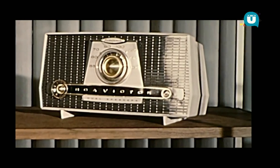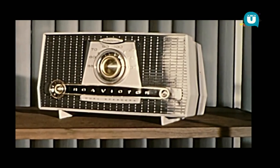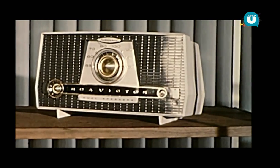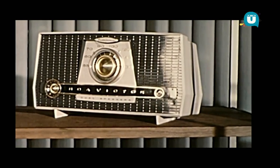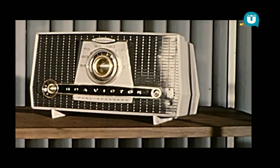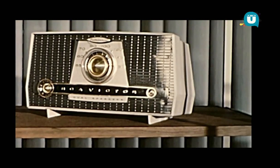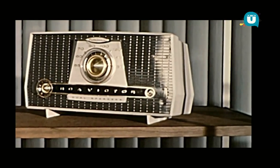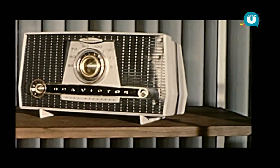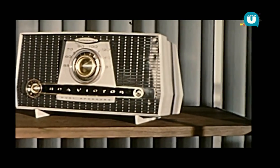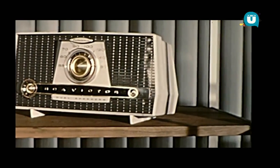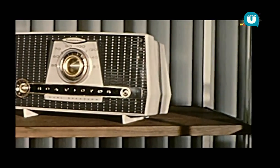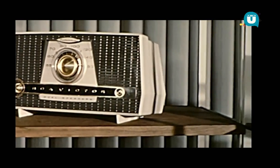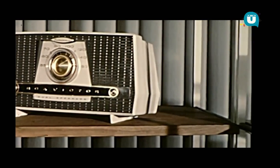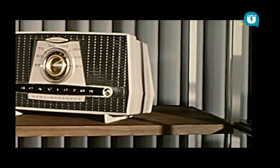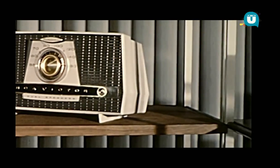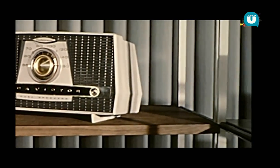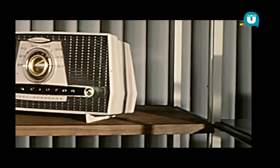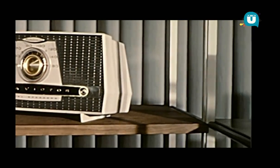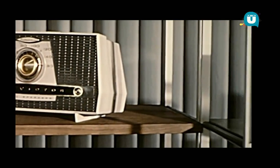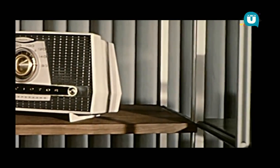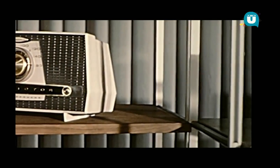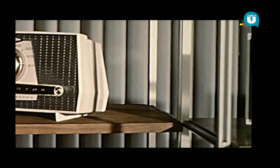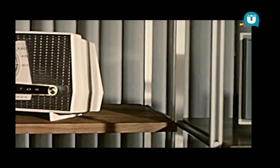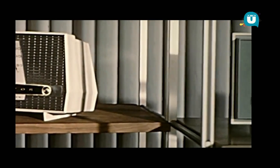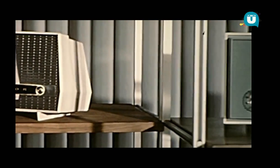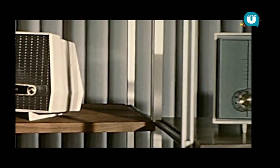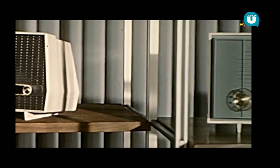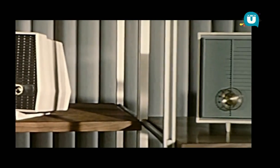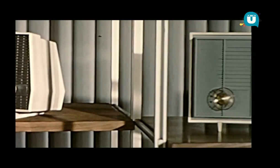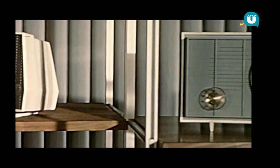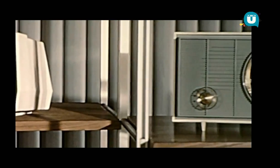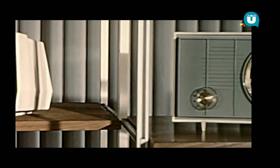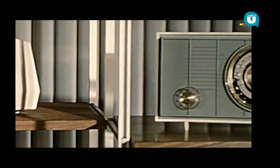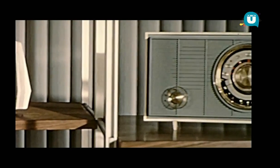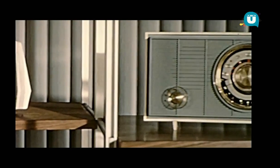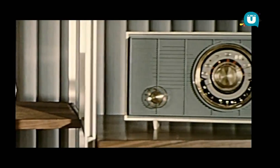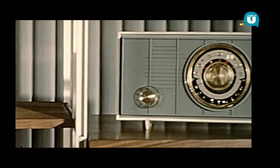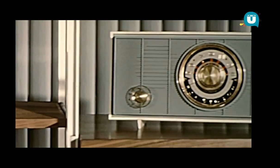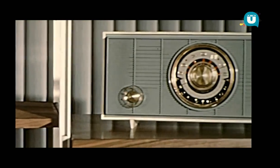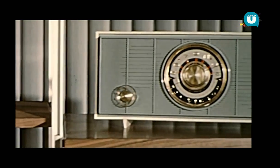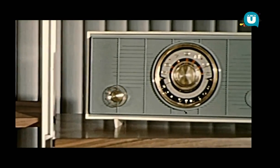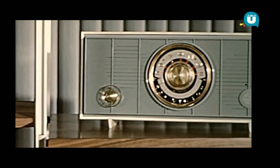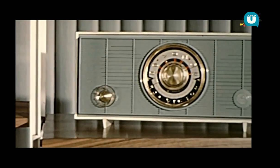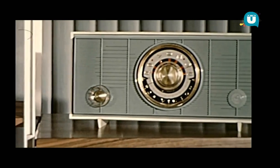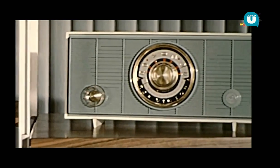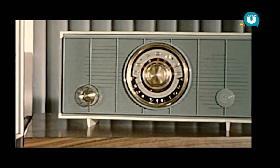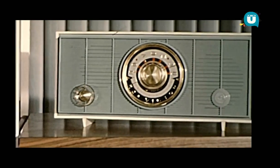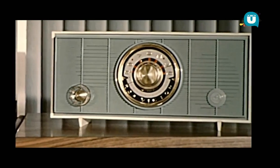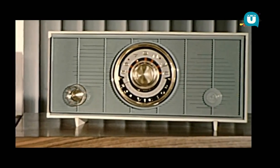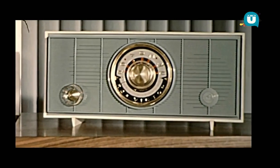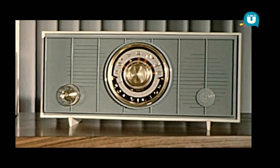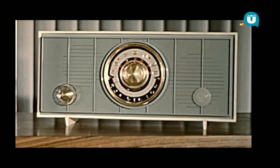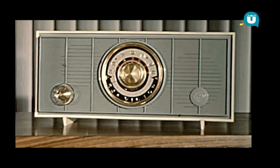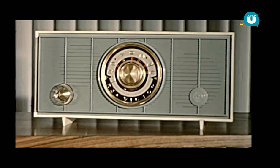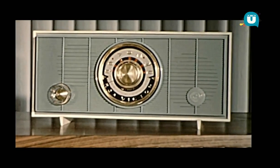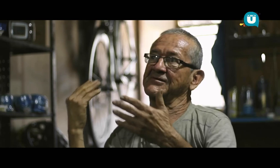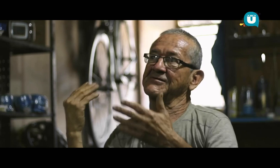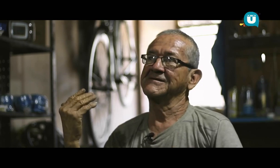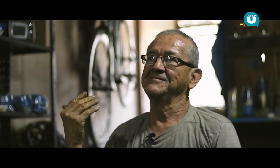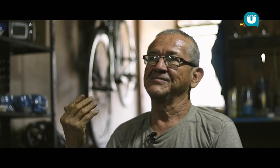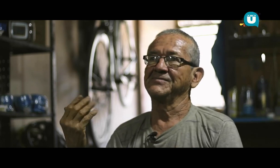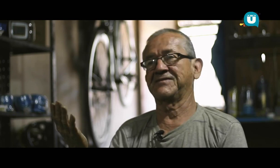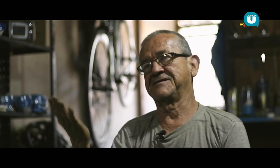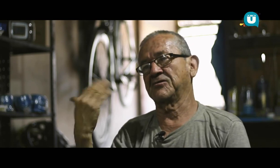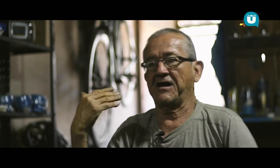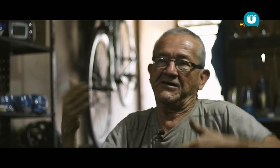que lo utilizaba la Philips o la RCA Víctor, ese de tubos. Ya vino el